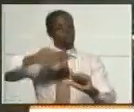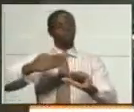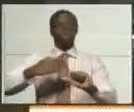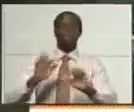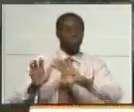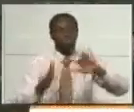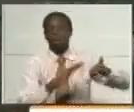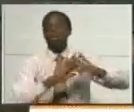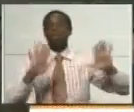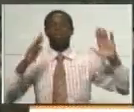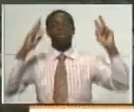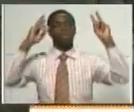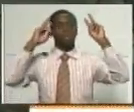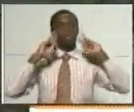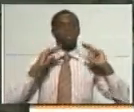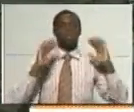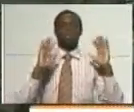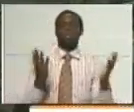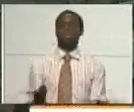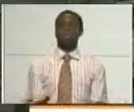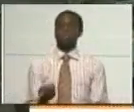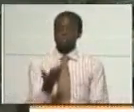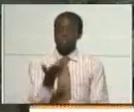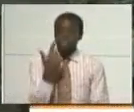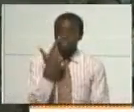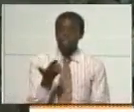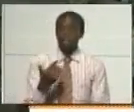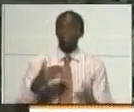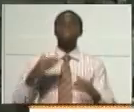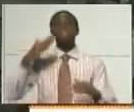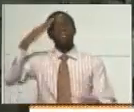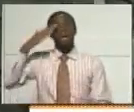Ahí está, pues, atacando unidades militares